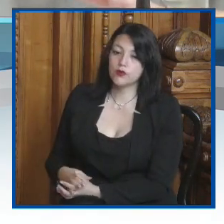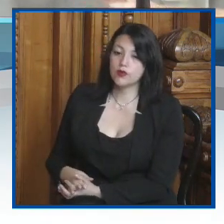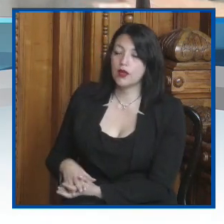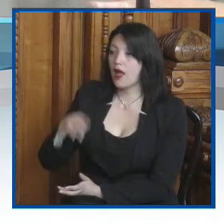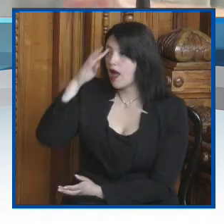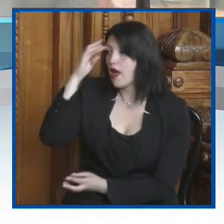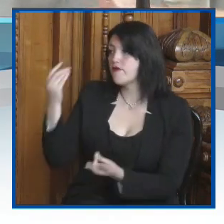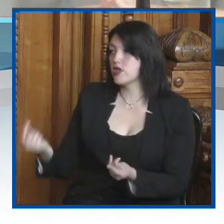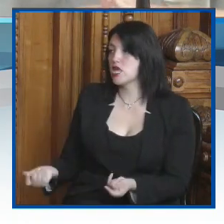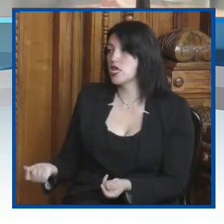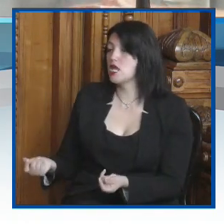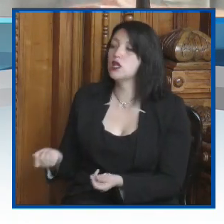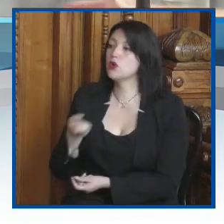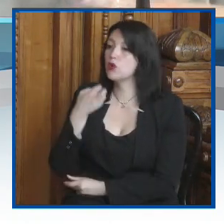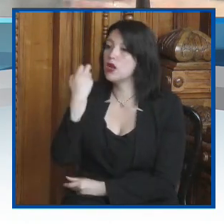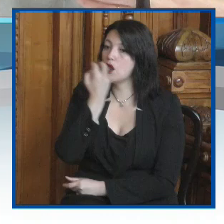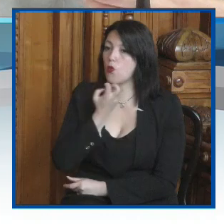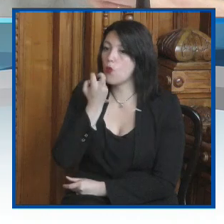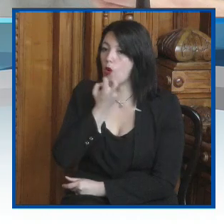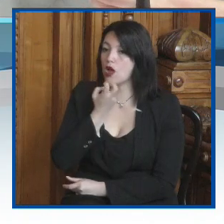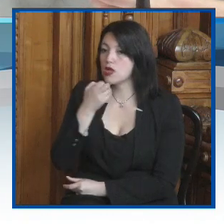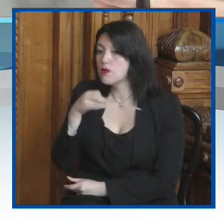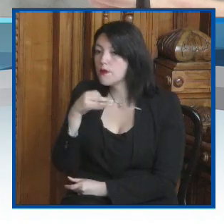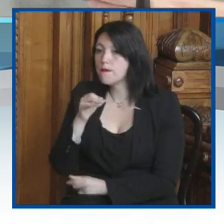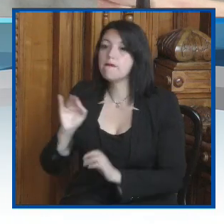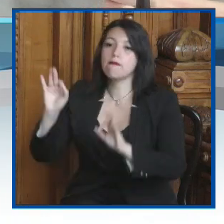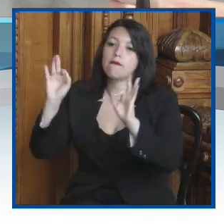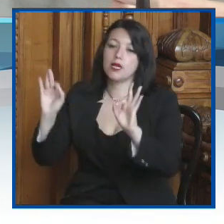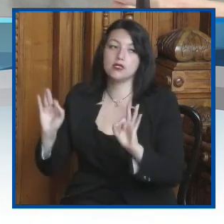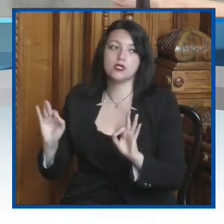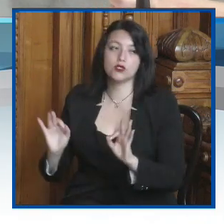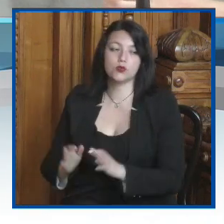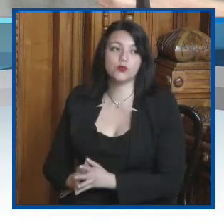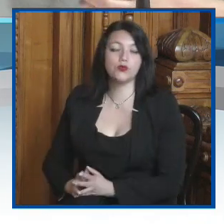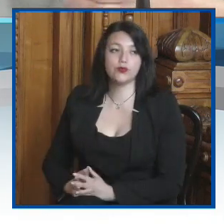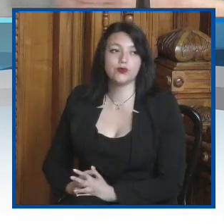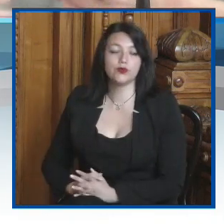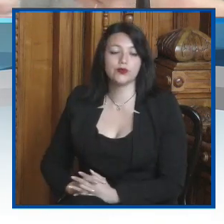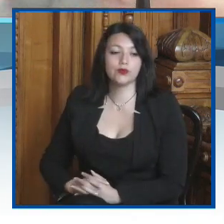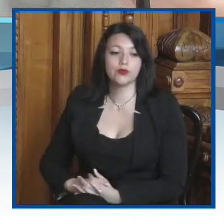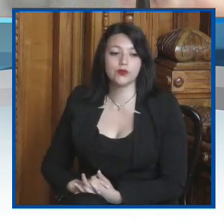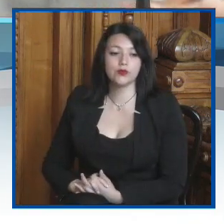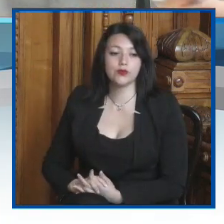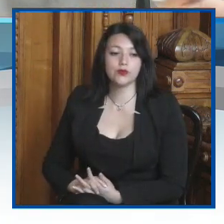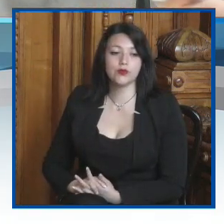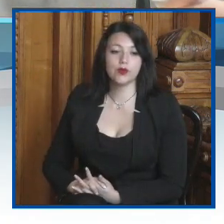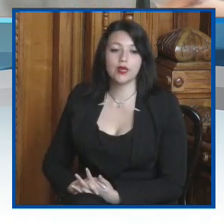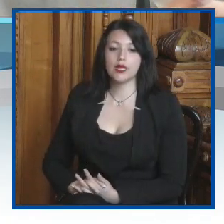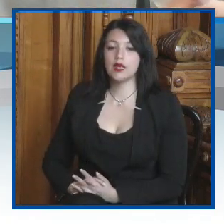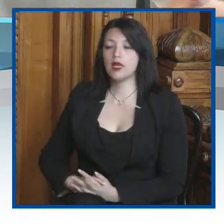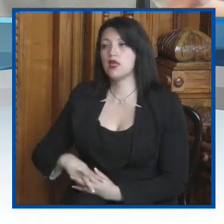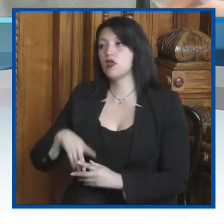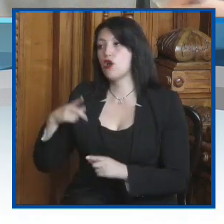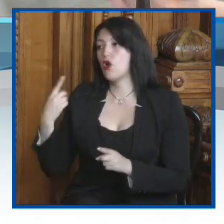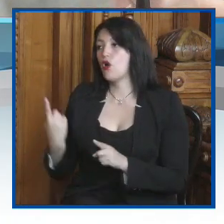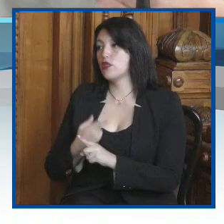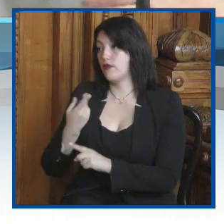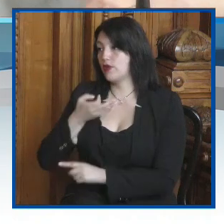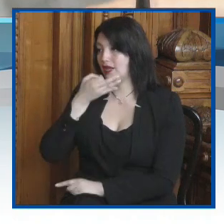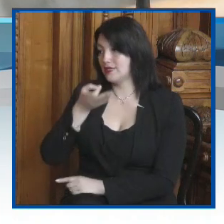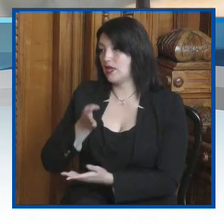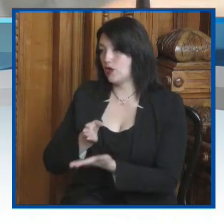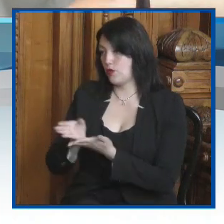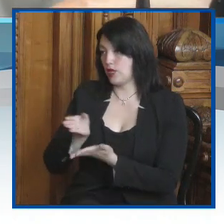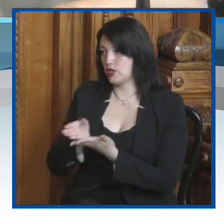hábil y con un lenguaje preciso para su teoría del caso. Y caemos de vuelta en lo que les decía al comienzo. ¿Con esto